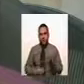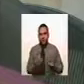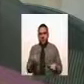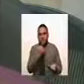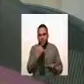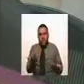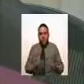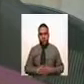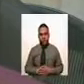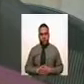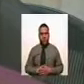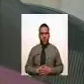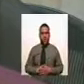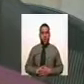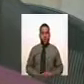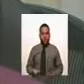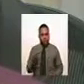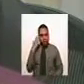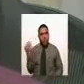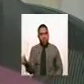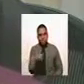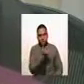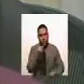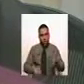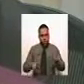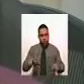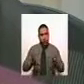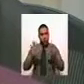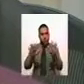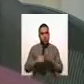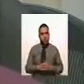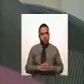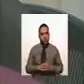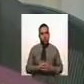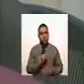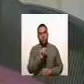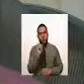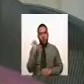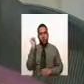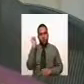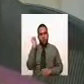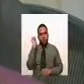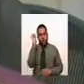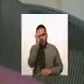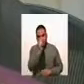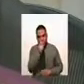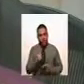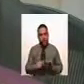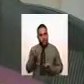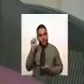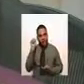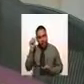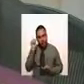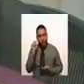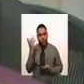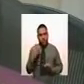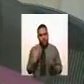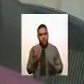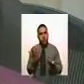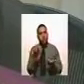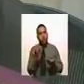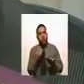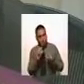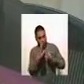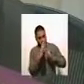Panamá, dado que inmigrantes cubanos, asiáticos y africanos tienen a Colombia como su corredor hacia el norte